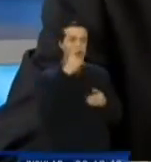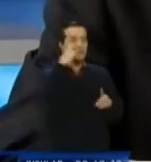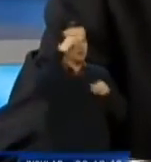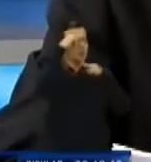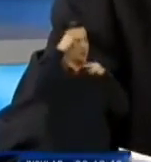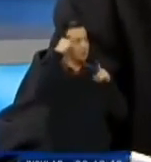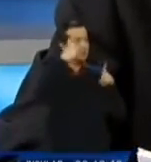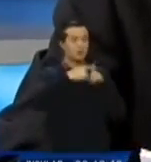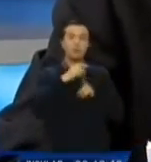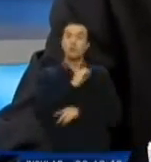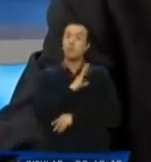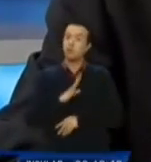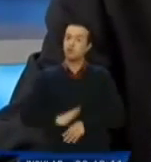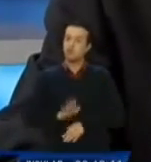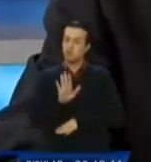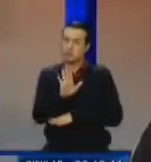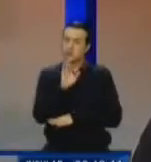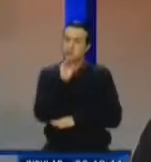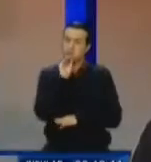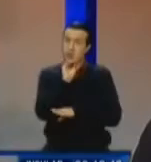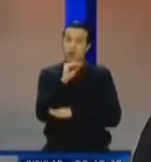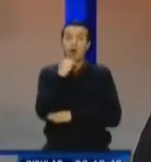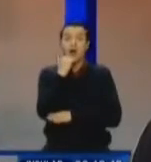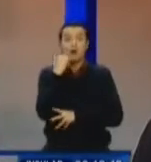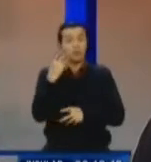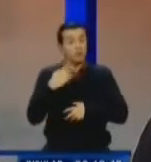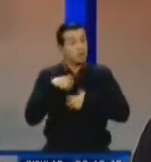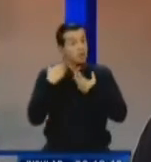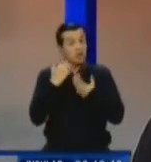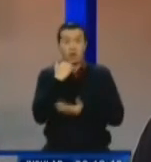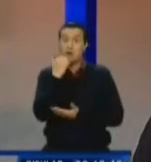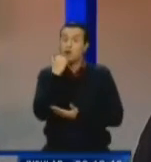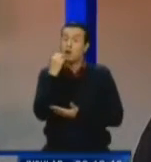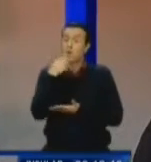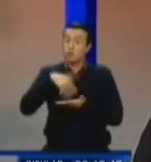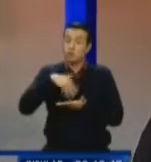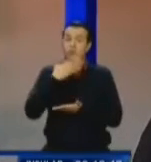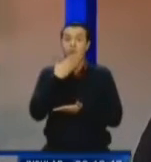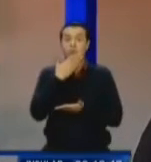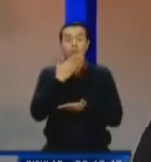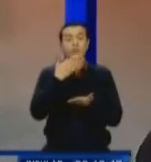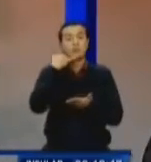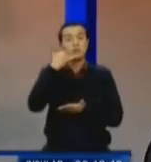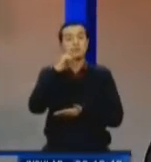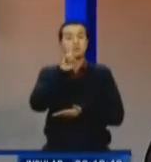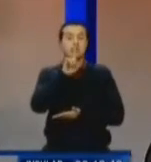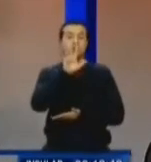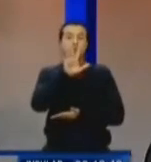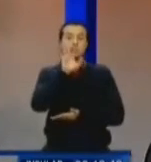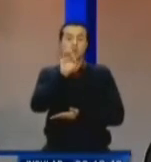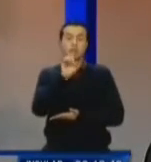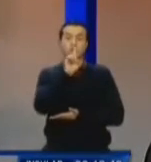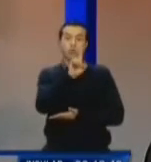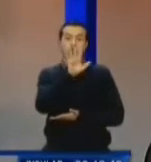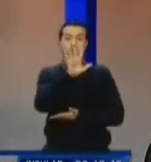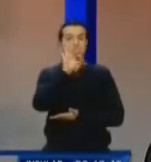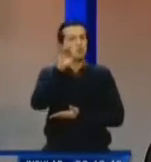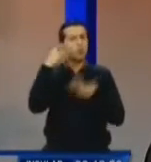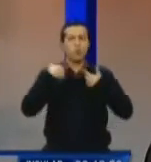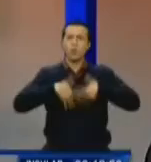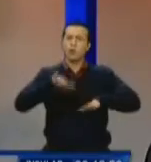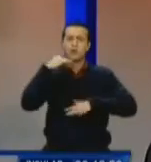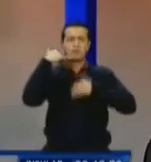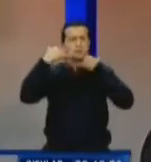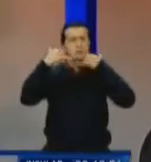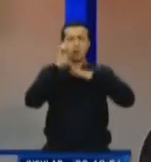porque es acaso una cuñita cualquier queja cualquier denuncia cualquier consulta al 159 159 desde cualquier rincón